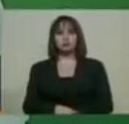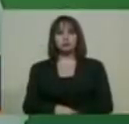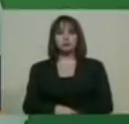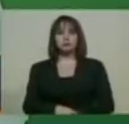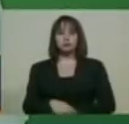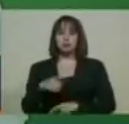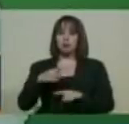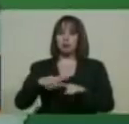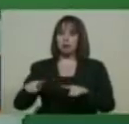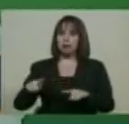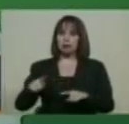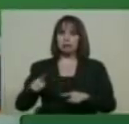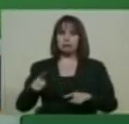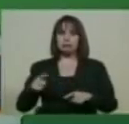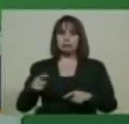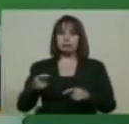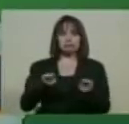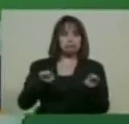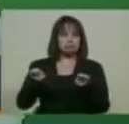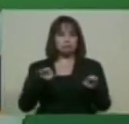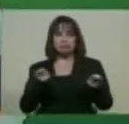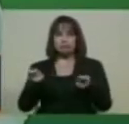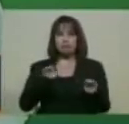pero al calor de la batalla permanente